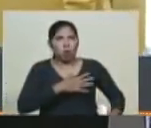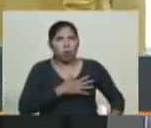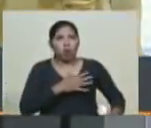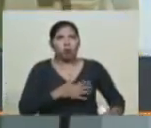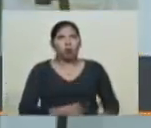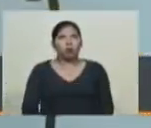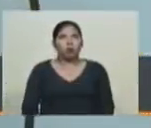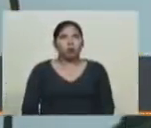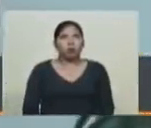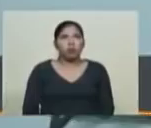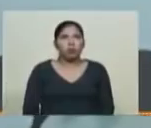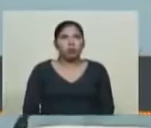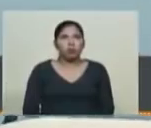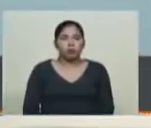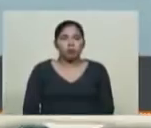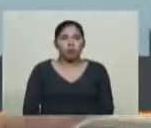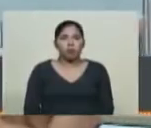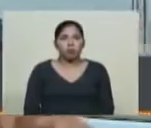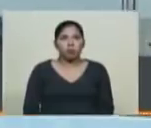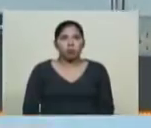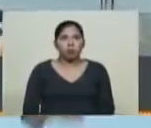un depósito de gleras.